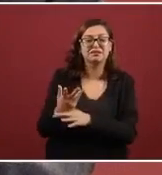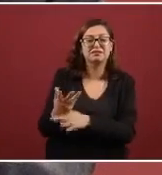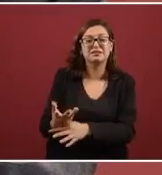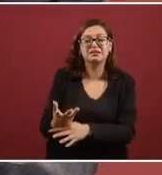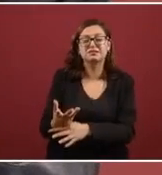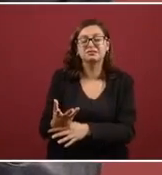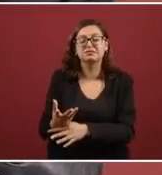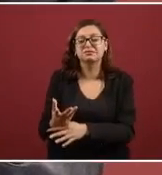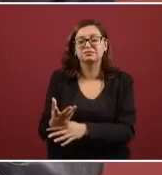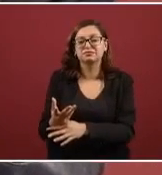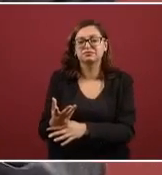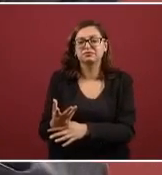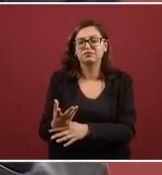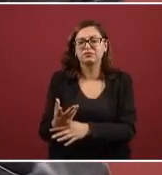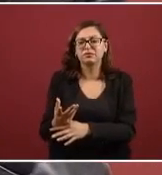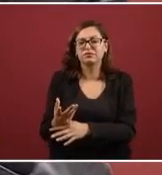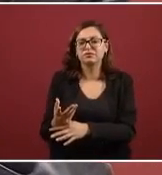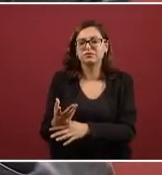tenían que